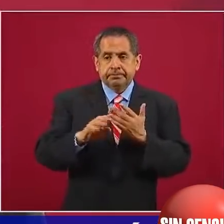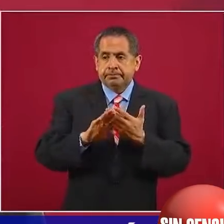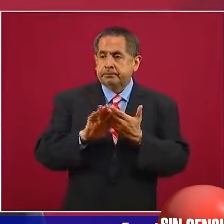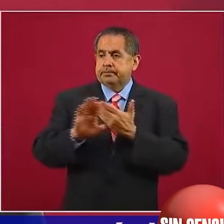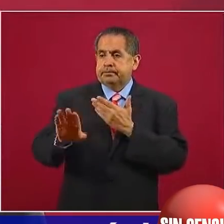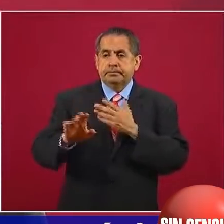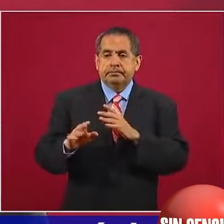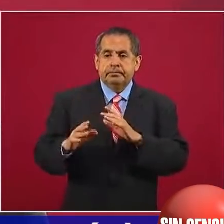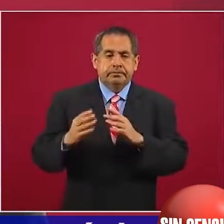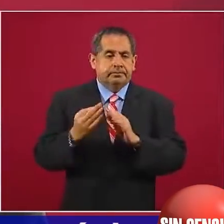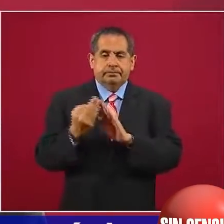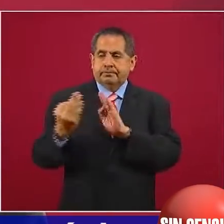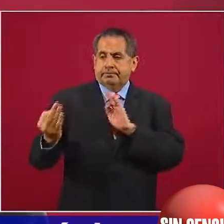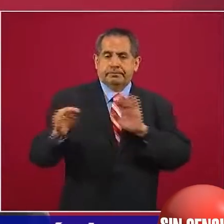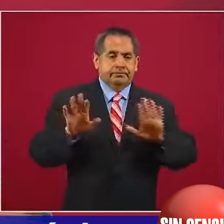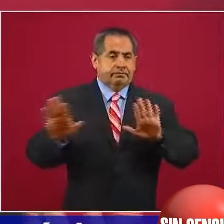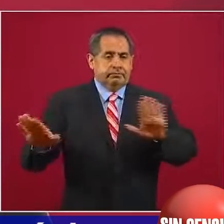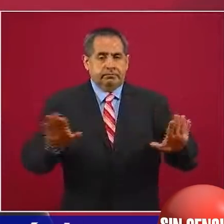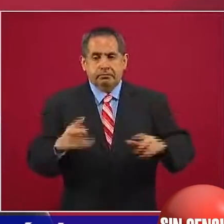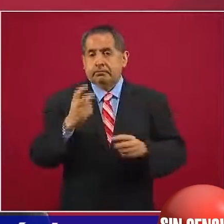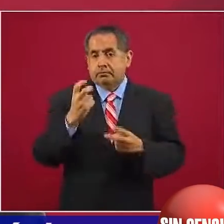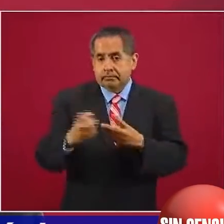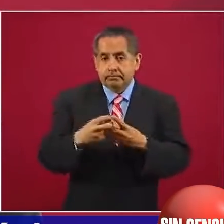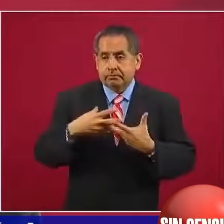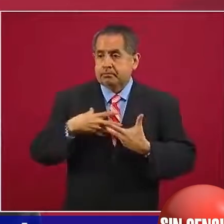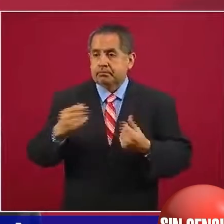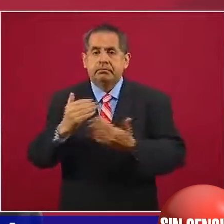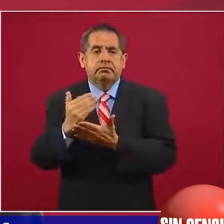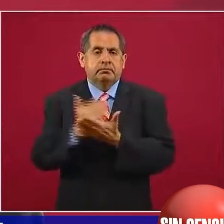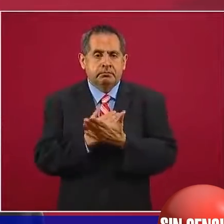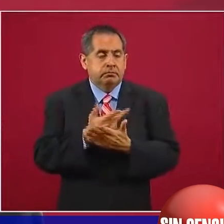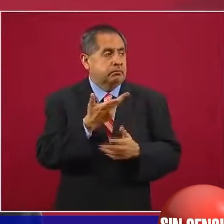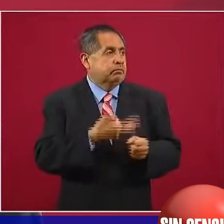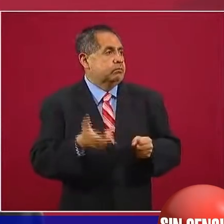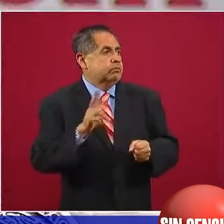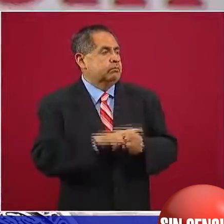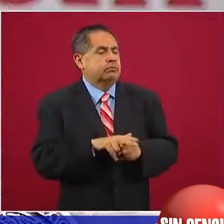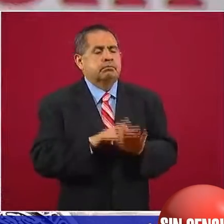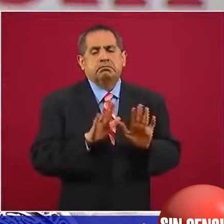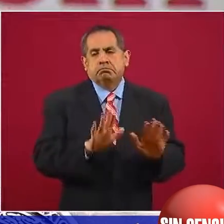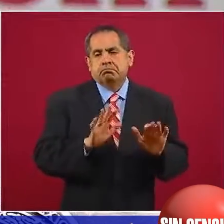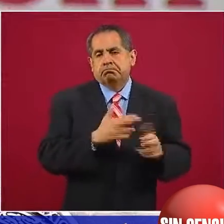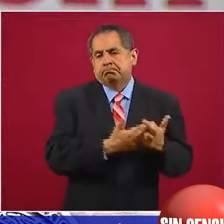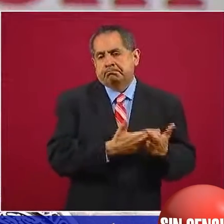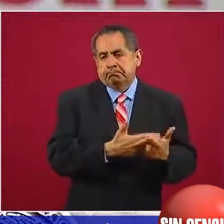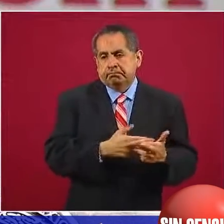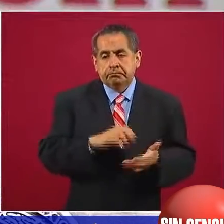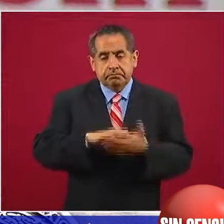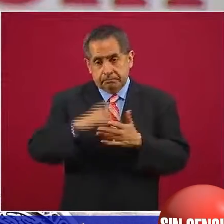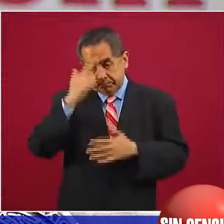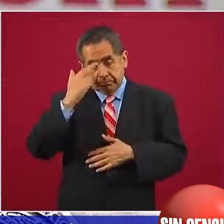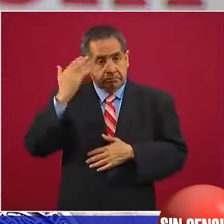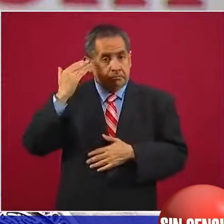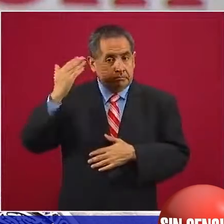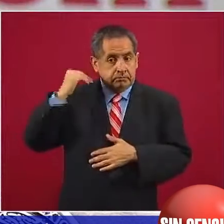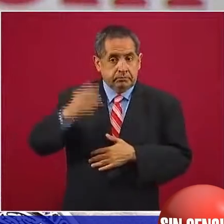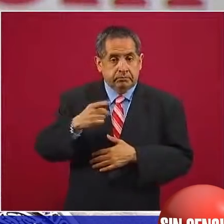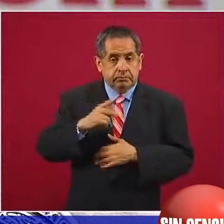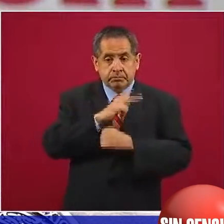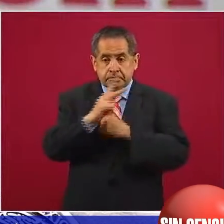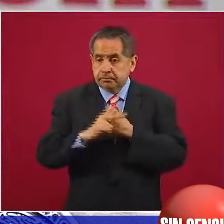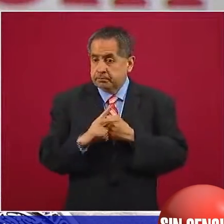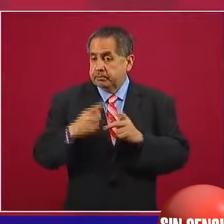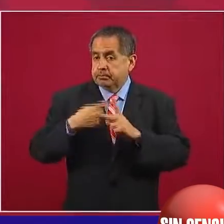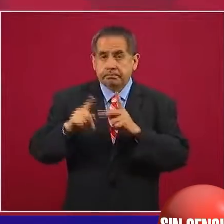saturación hospitalaria, porque se sabe, y ha ocurrido tristemente en otros países, sobre todo los que estuvieron afectados por la epidemia al